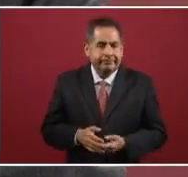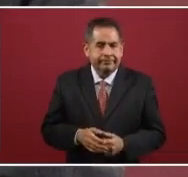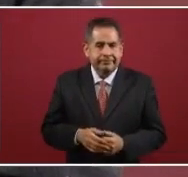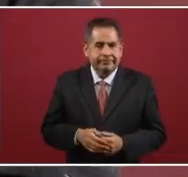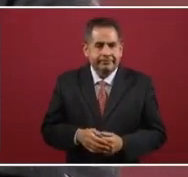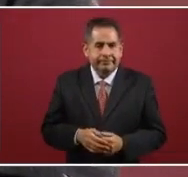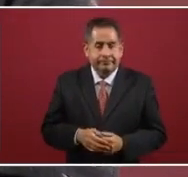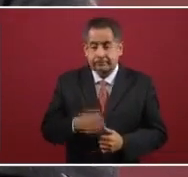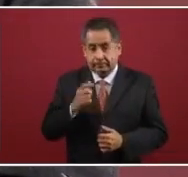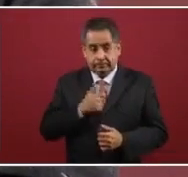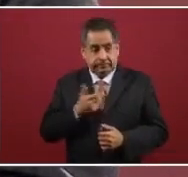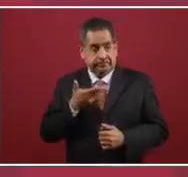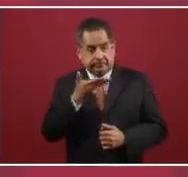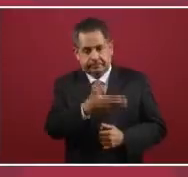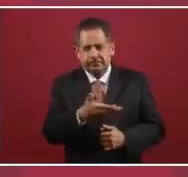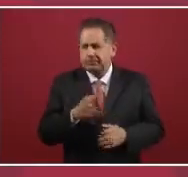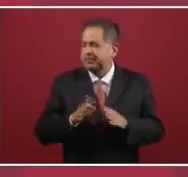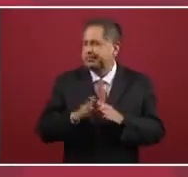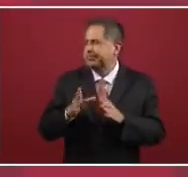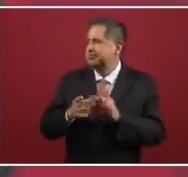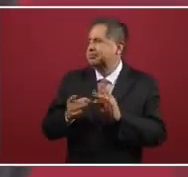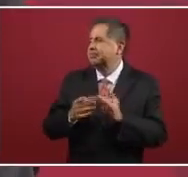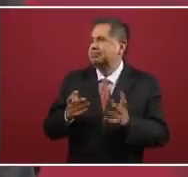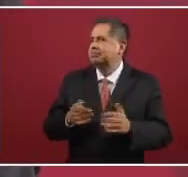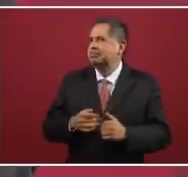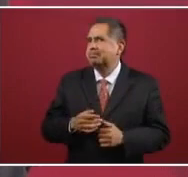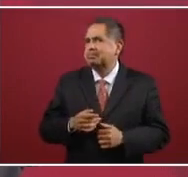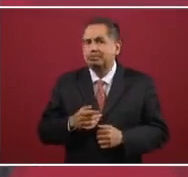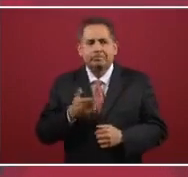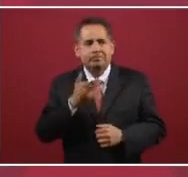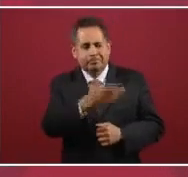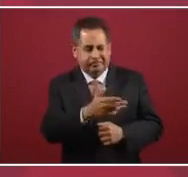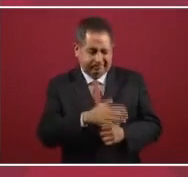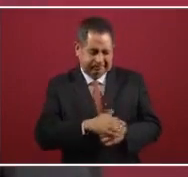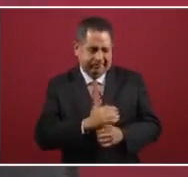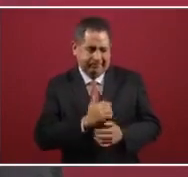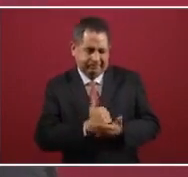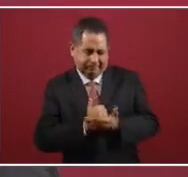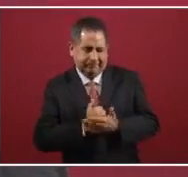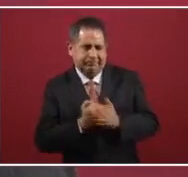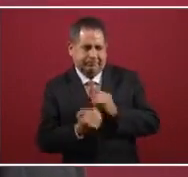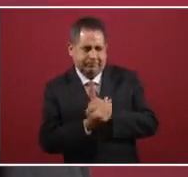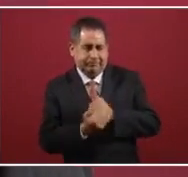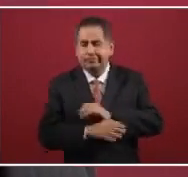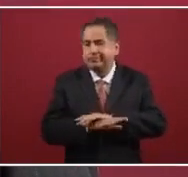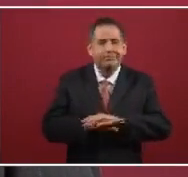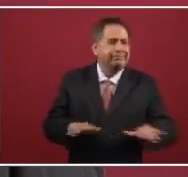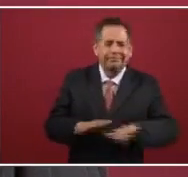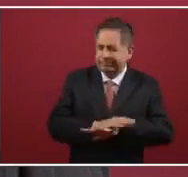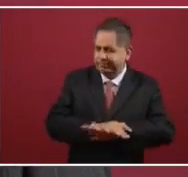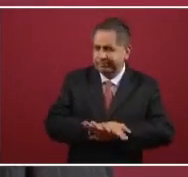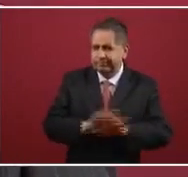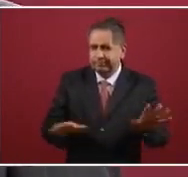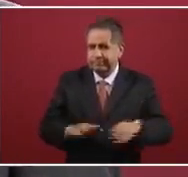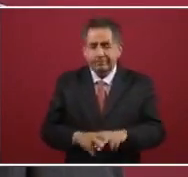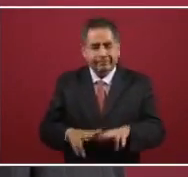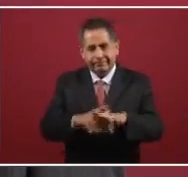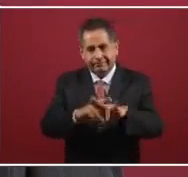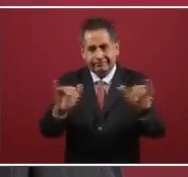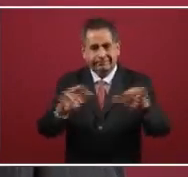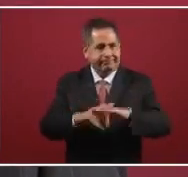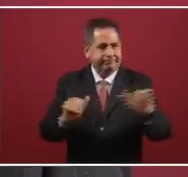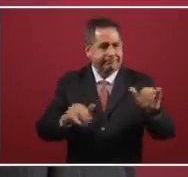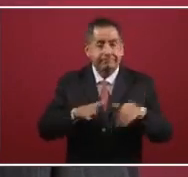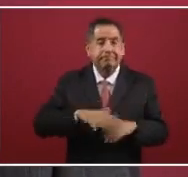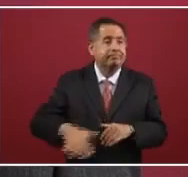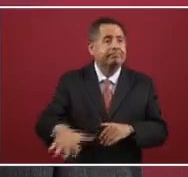le hemos pedido, como se dice coloquialmente, frías a nadie en medios de